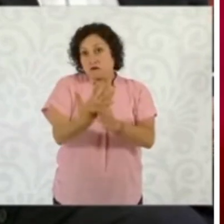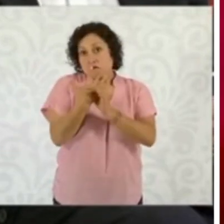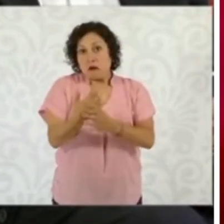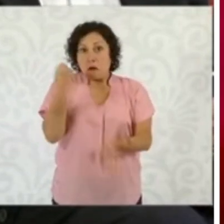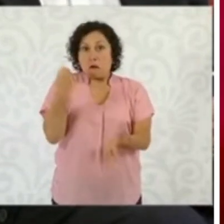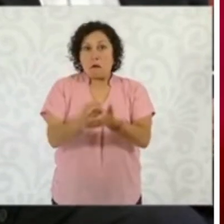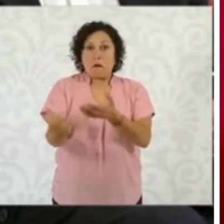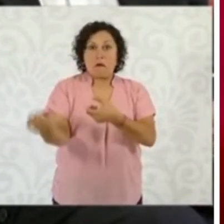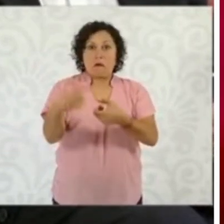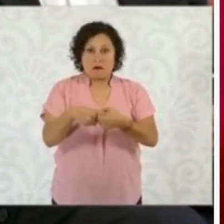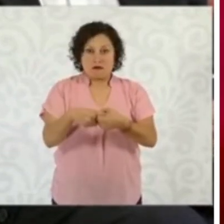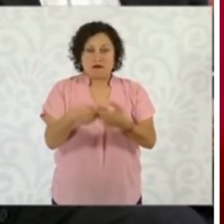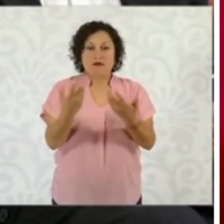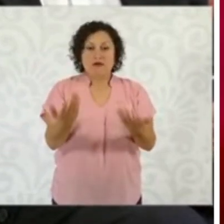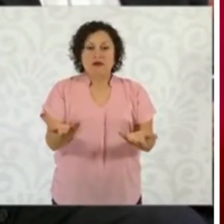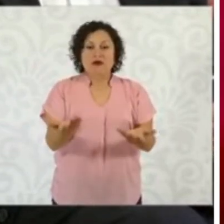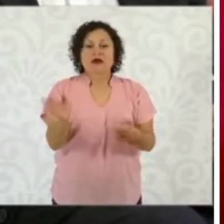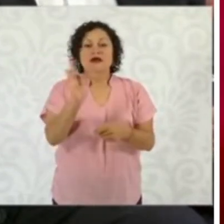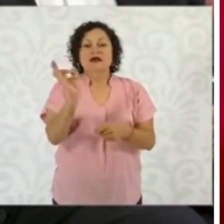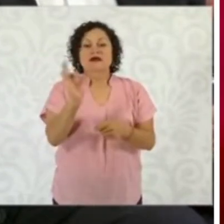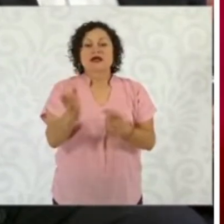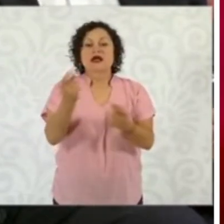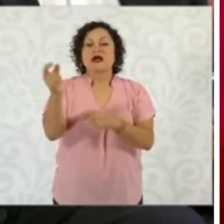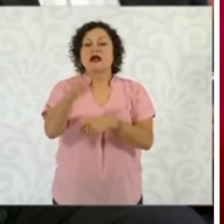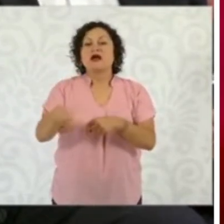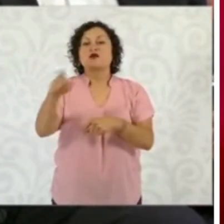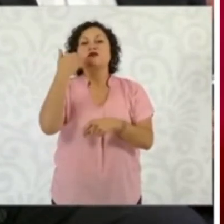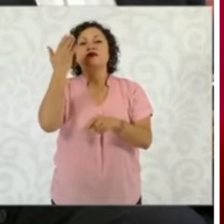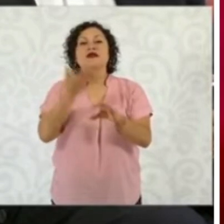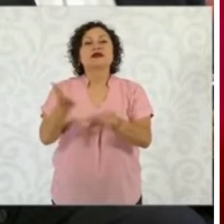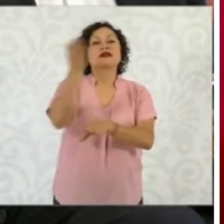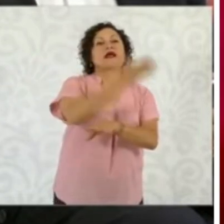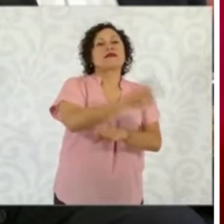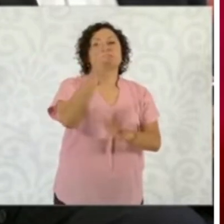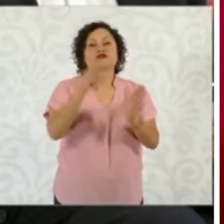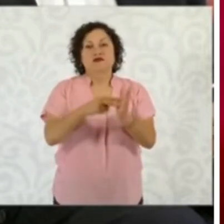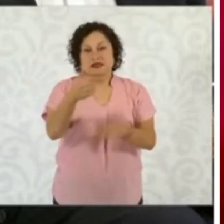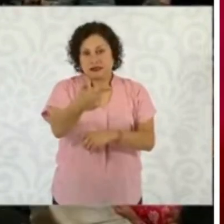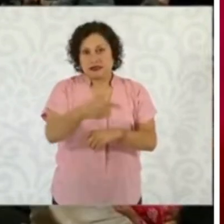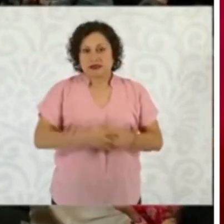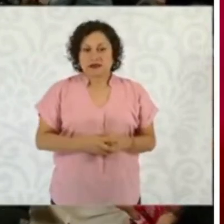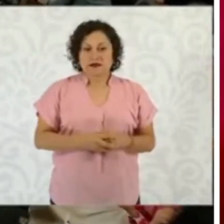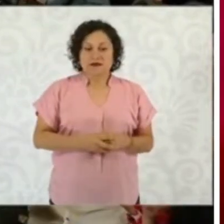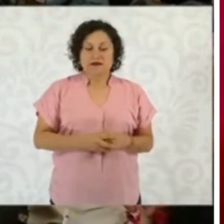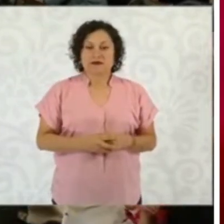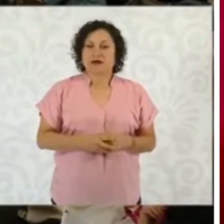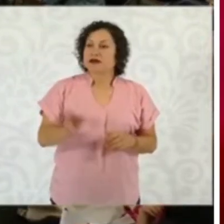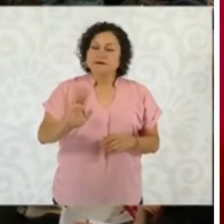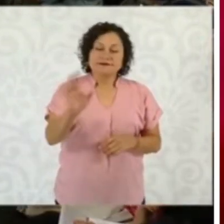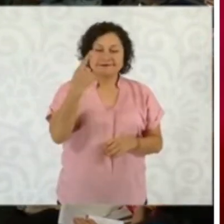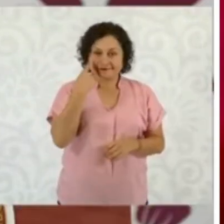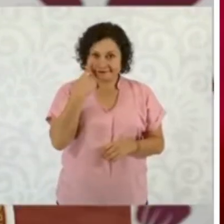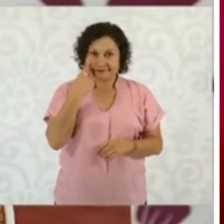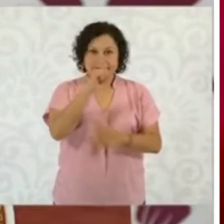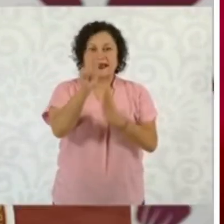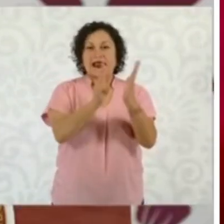fue, pudieran regresar a la ley anterior del 2007, si pudieran. No lo permite la ley. O sea, ¿cuál es el